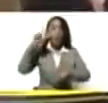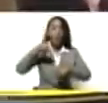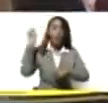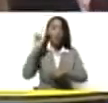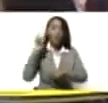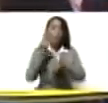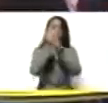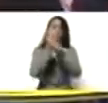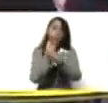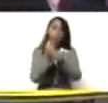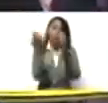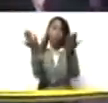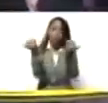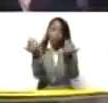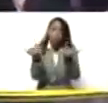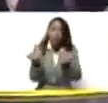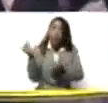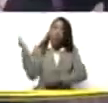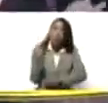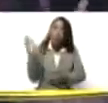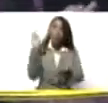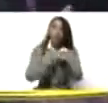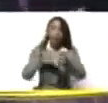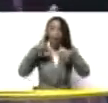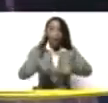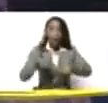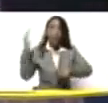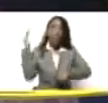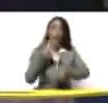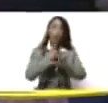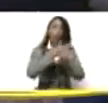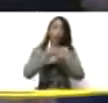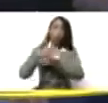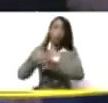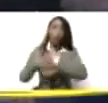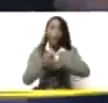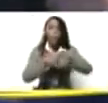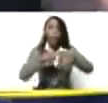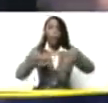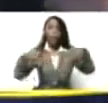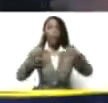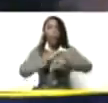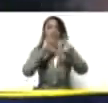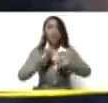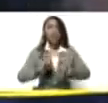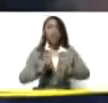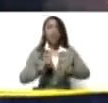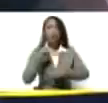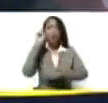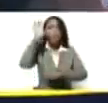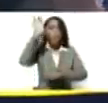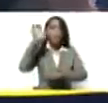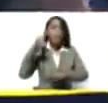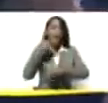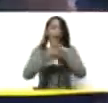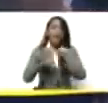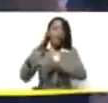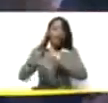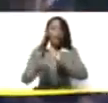esperándolo a su regreso para que vengan a compartir el crecimiento y la felicidad de una patria que toma el camino